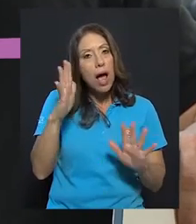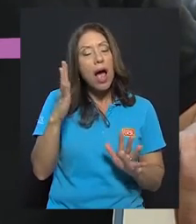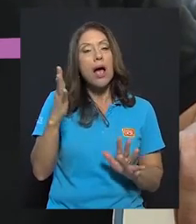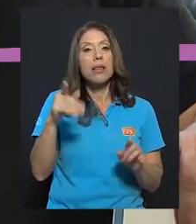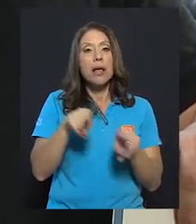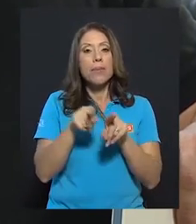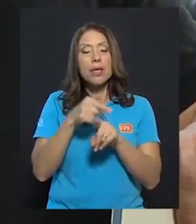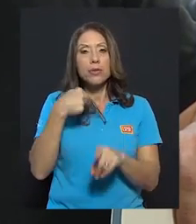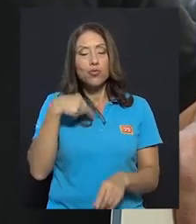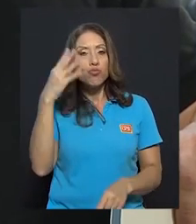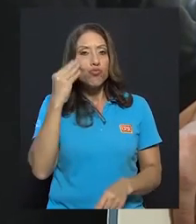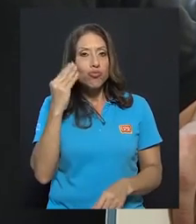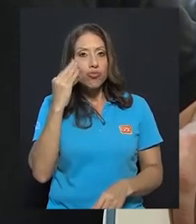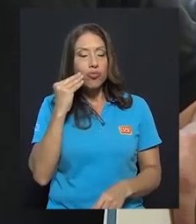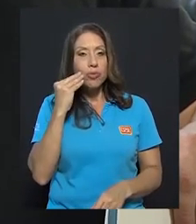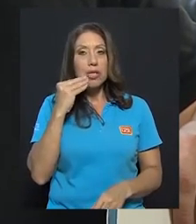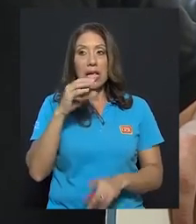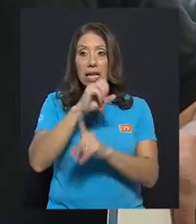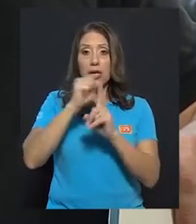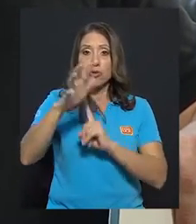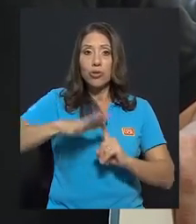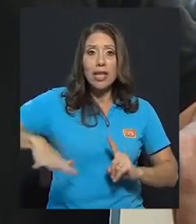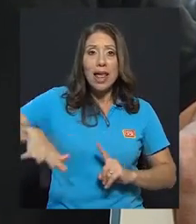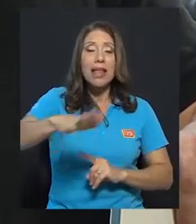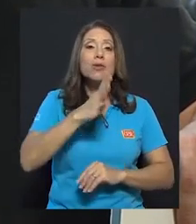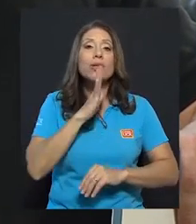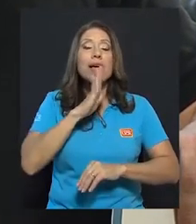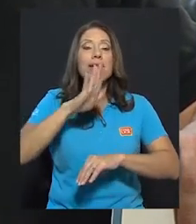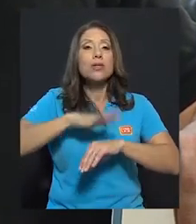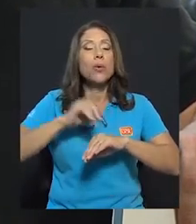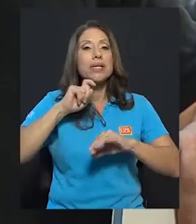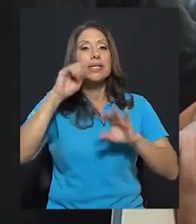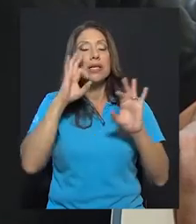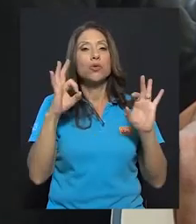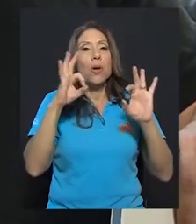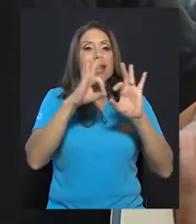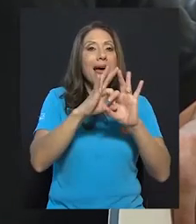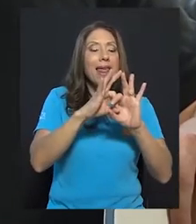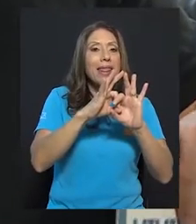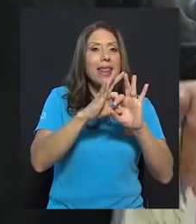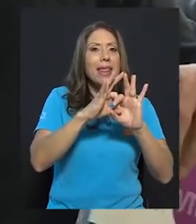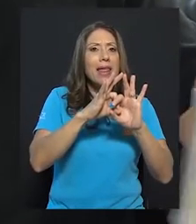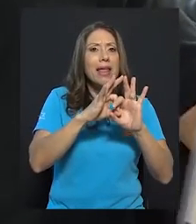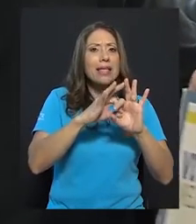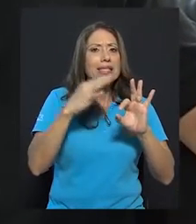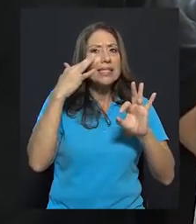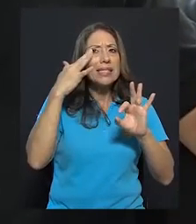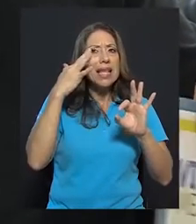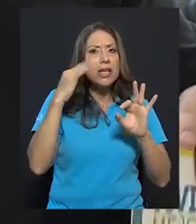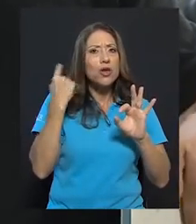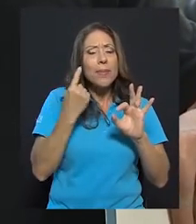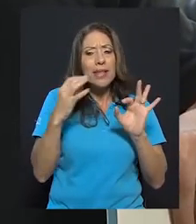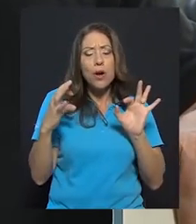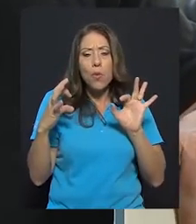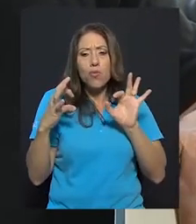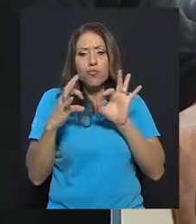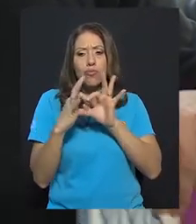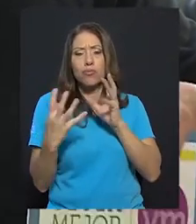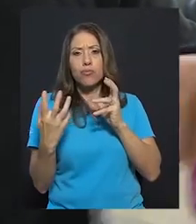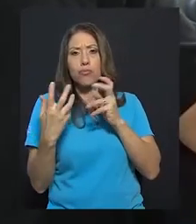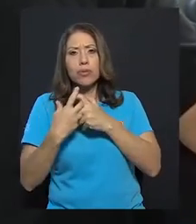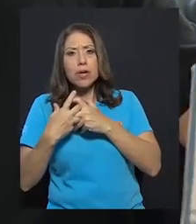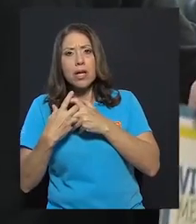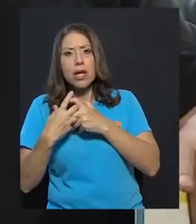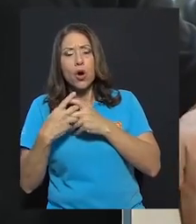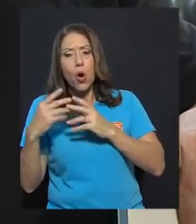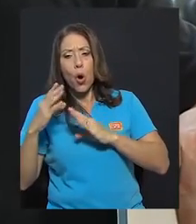experimentar de que en nuestra sociedad, cuando se habla de sexualidad, casi que se homologa incluso no con lo biológico, casi que